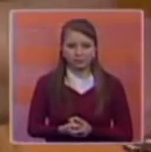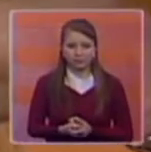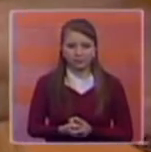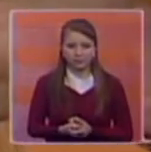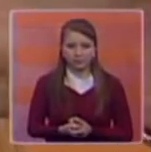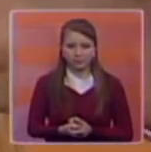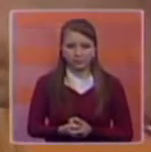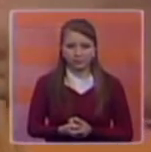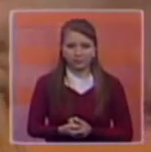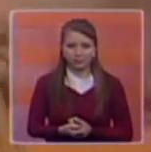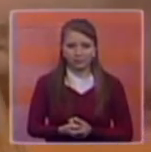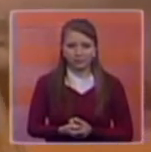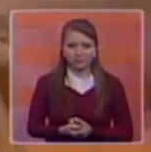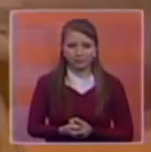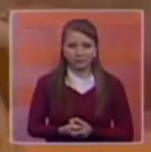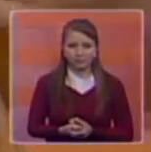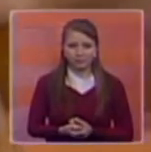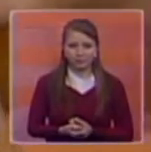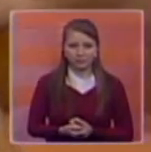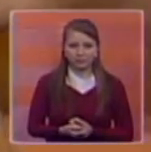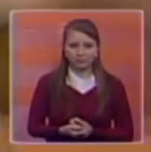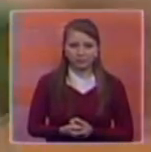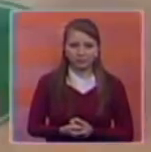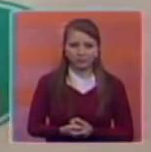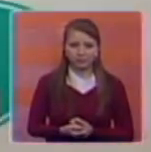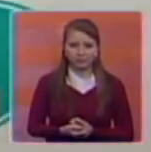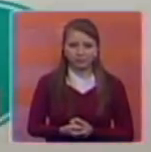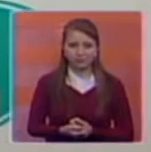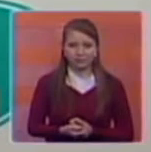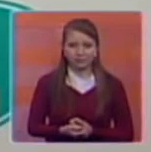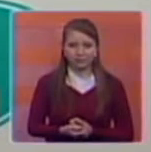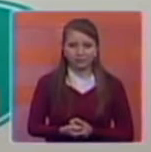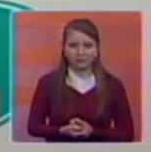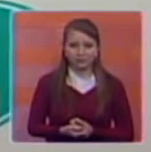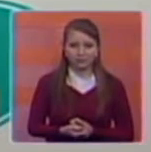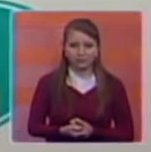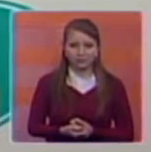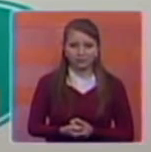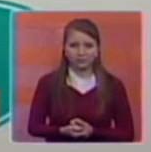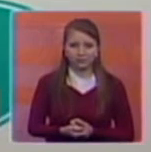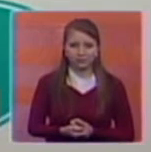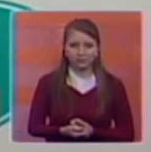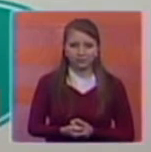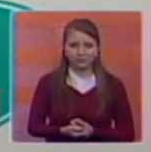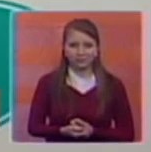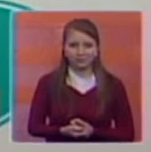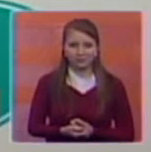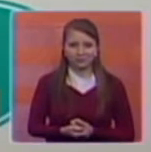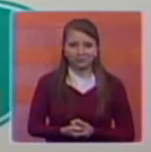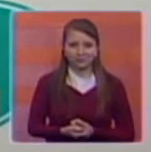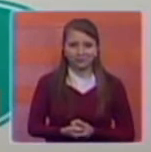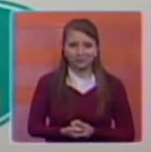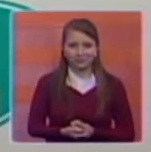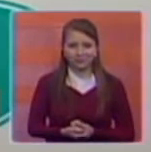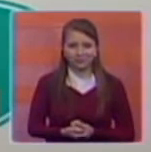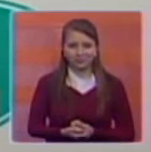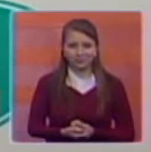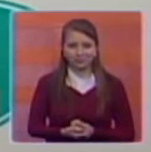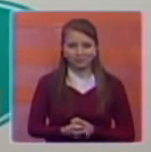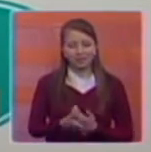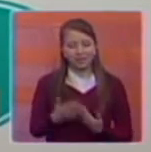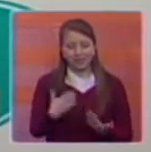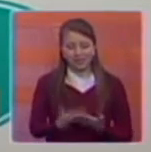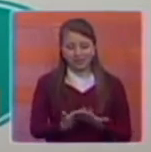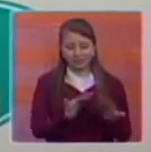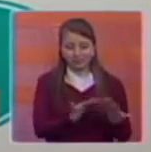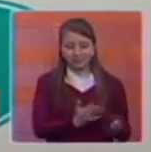hacer las rodajitas de aguacatito. ¿Ok? Ya, ahí está. Bueno, vamos a dejarlo